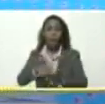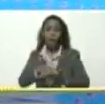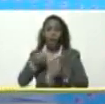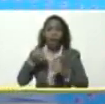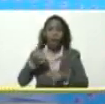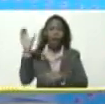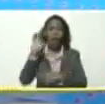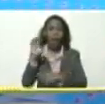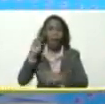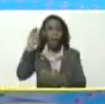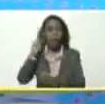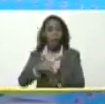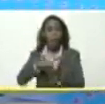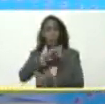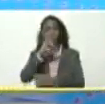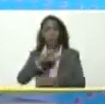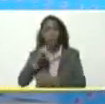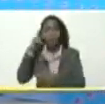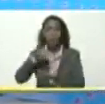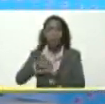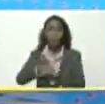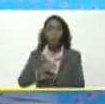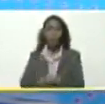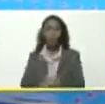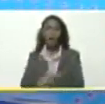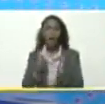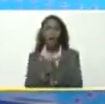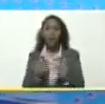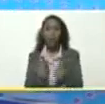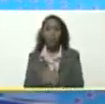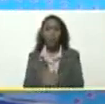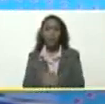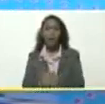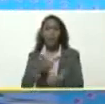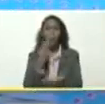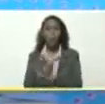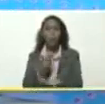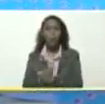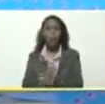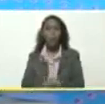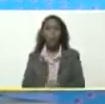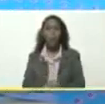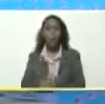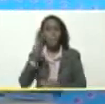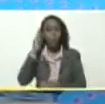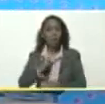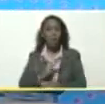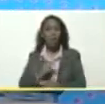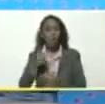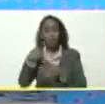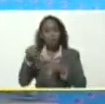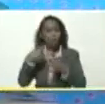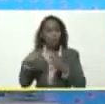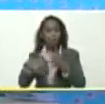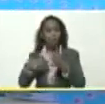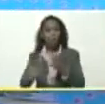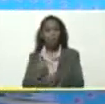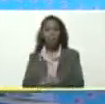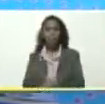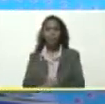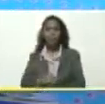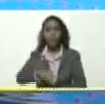en Miranda, en el Zulia, en Carabobo, en Anzoátegui, en Monagas, en Bolívar, etcétera, etcétera, de